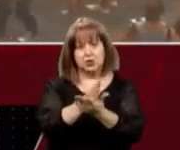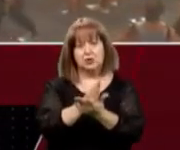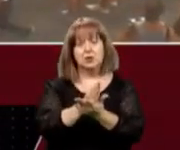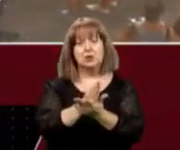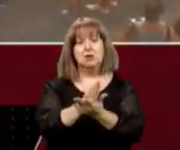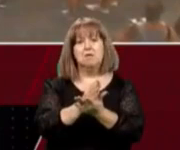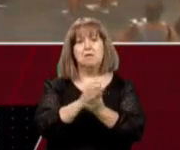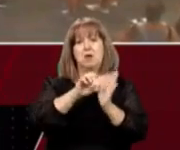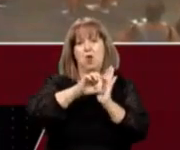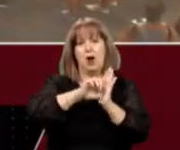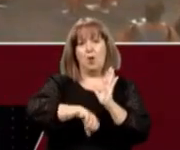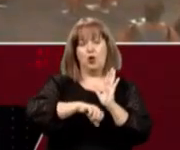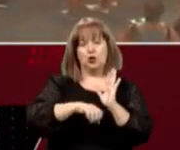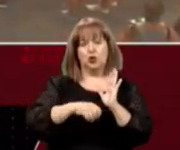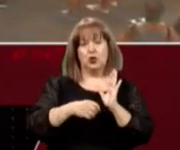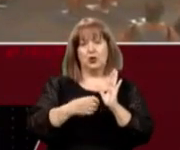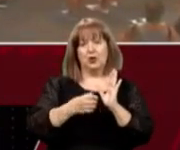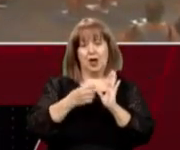es que armó una